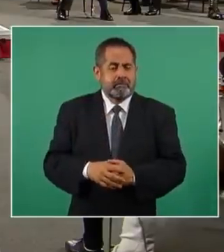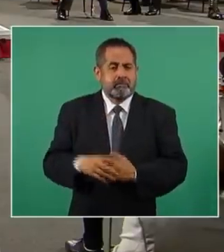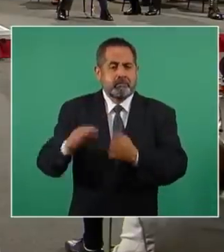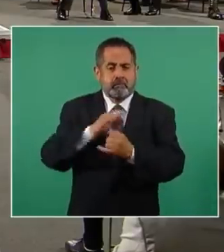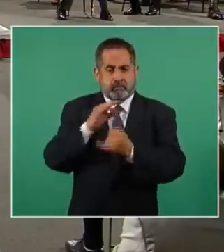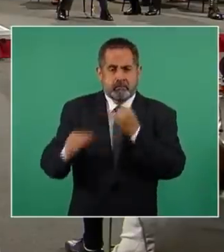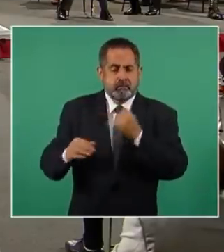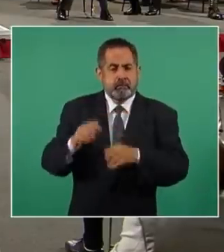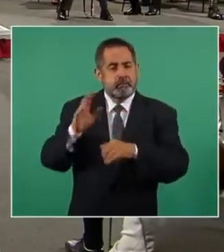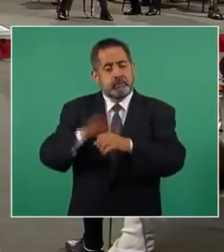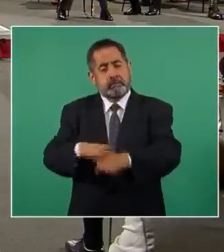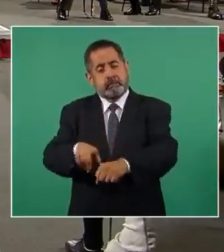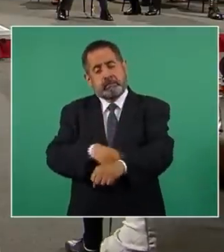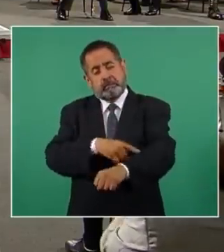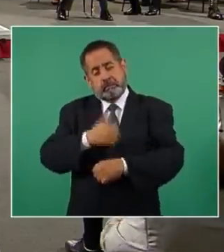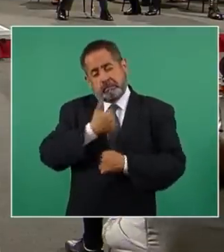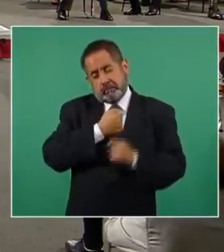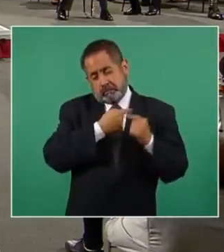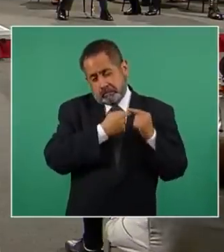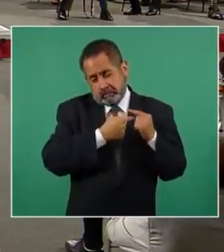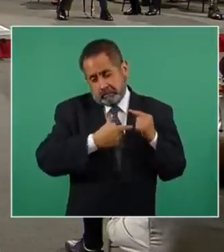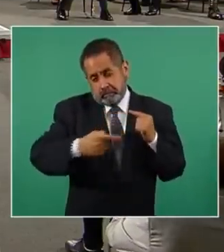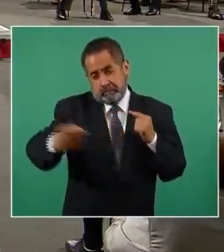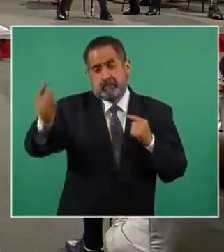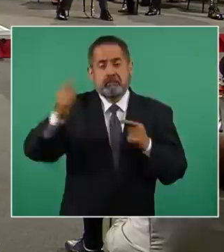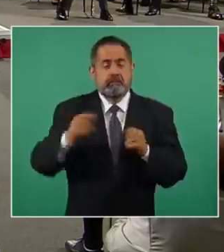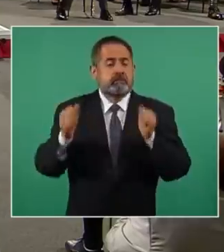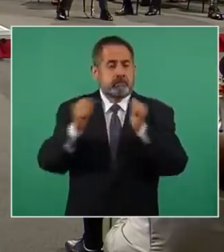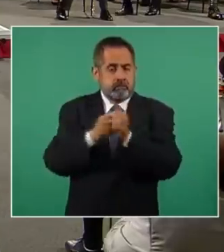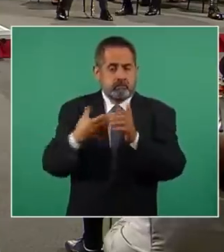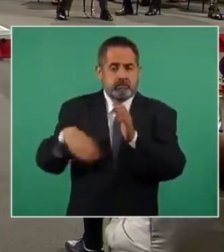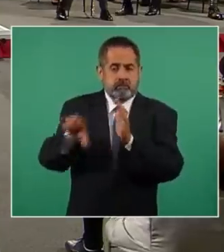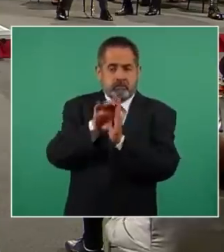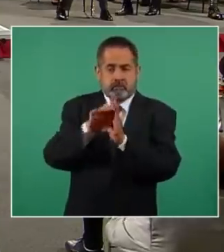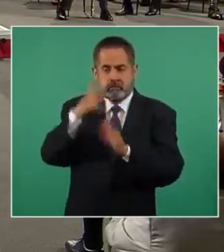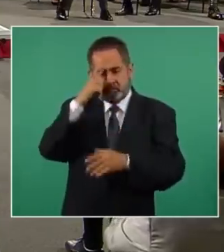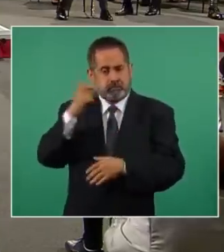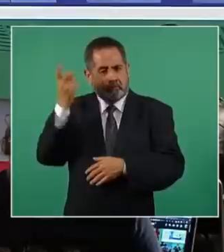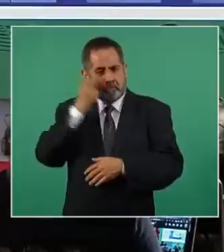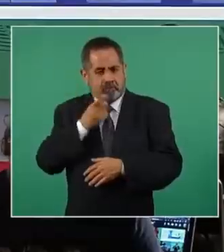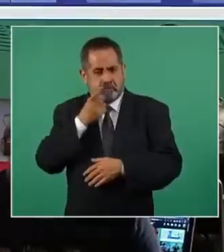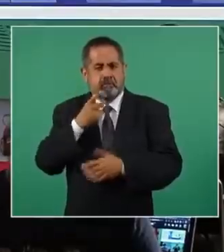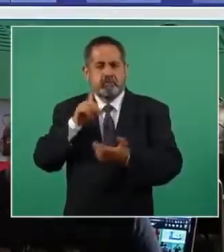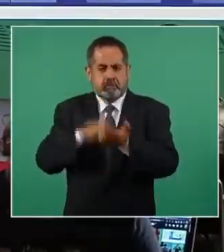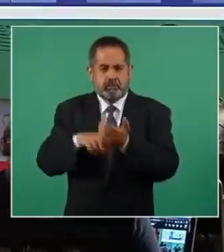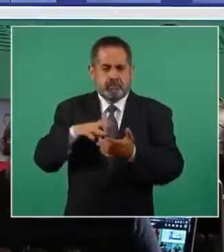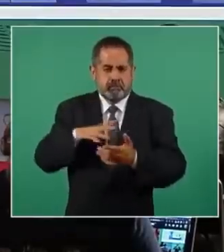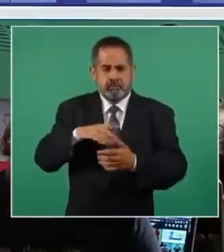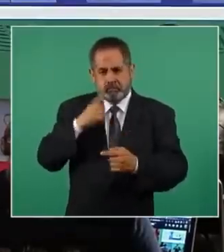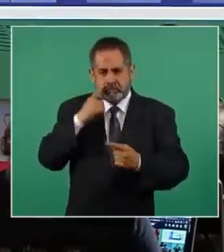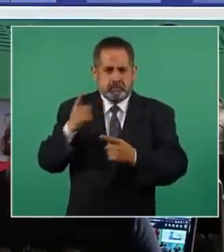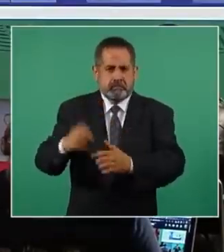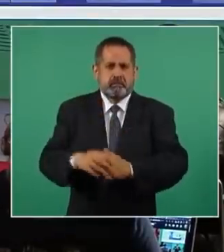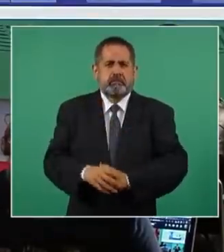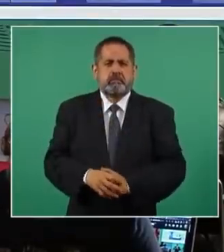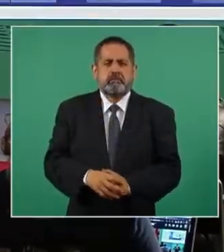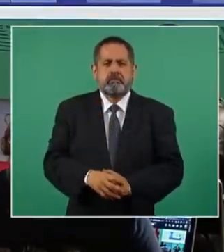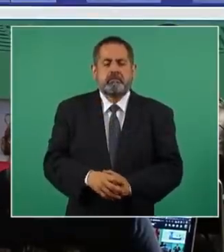lo de la larga distancia, de estadía, que son los que llevan ya camarotes. Aquí están las relaciones camarotes.